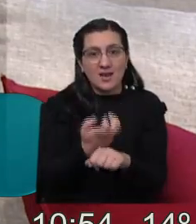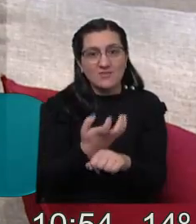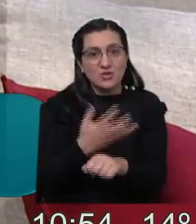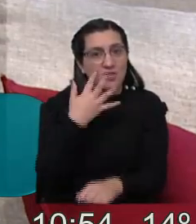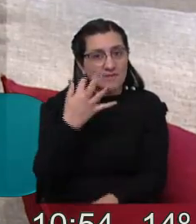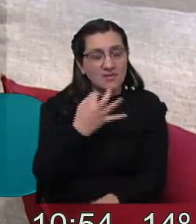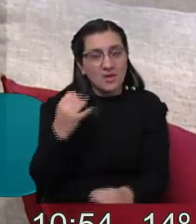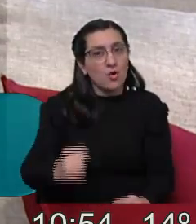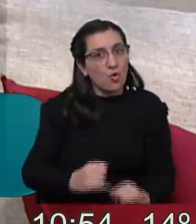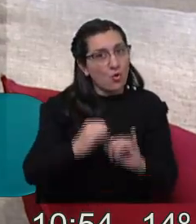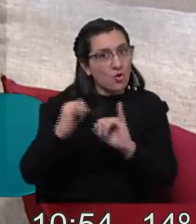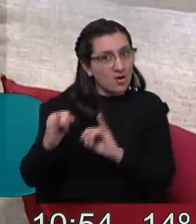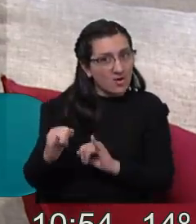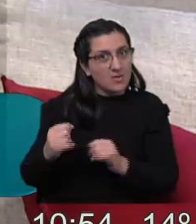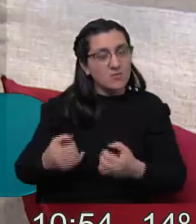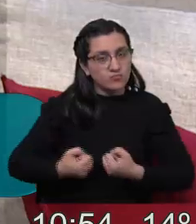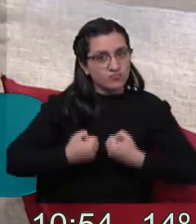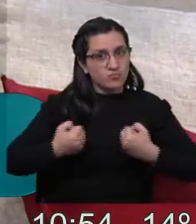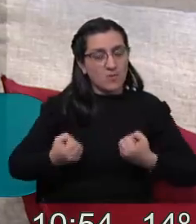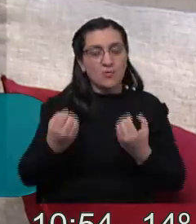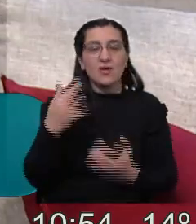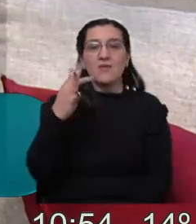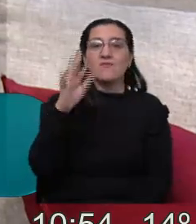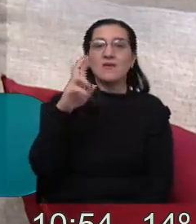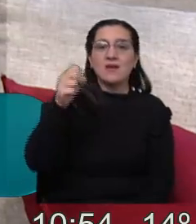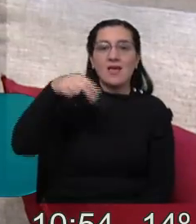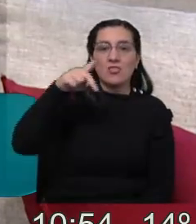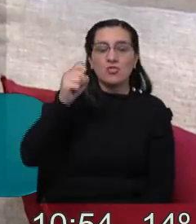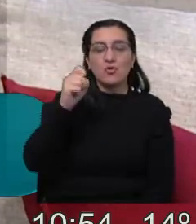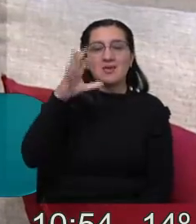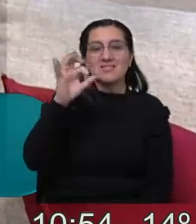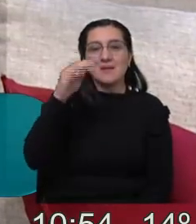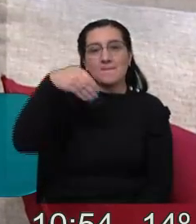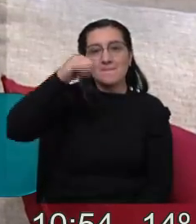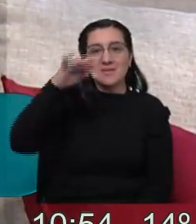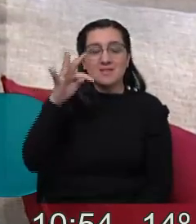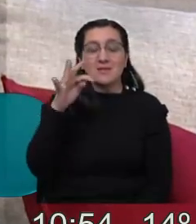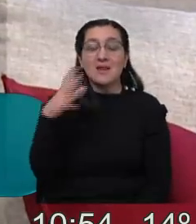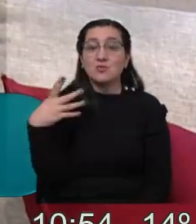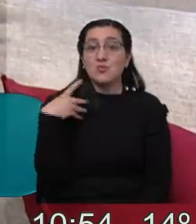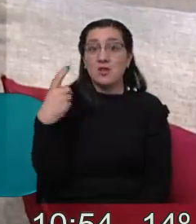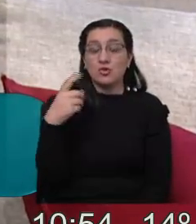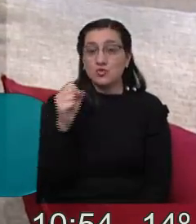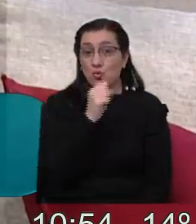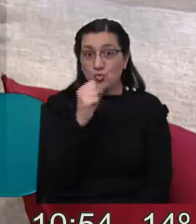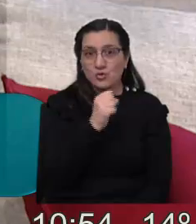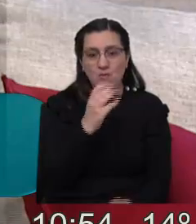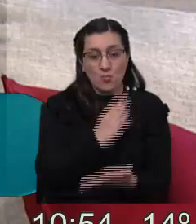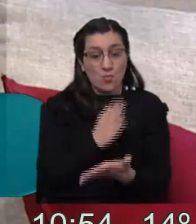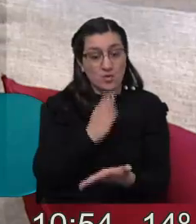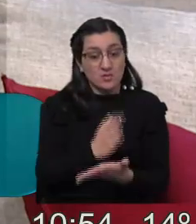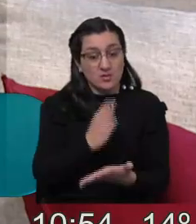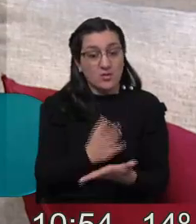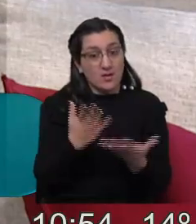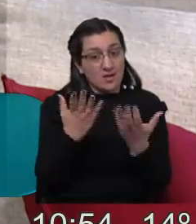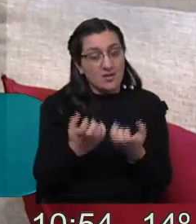en jornadas bastante extensas, porque Fernando Smith, que era su ideólogo, guionista y conductor, es muy estricto. Él quería